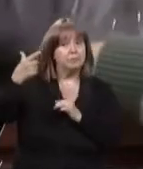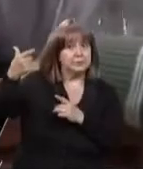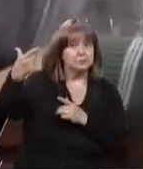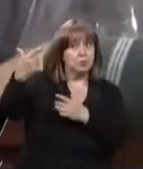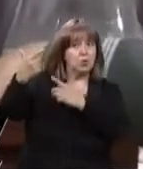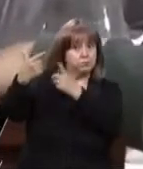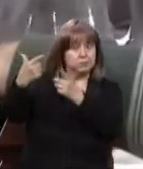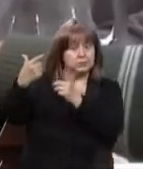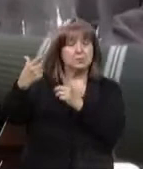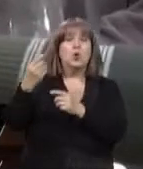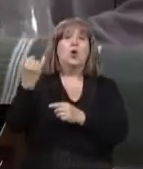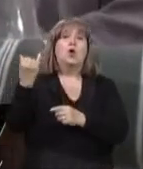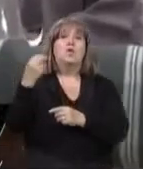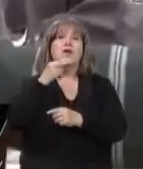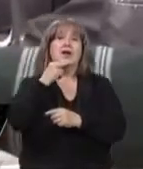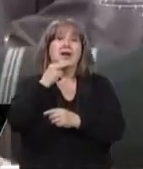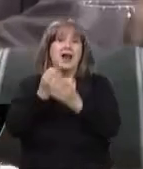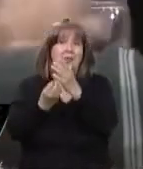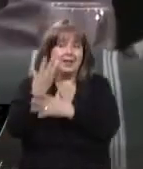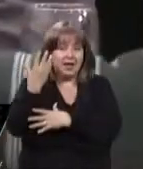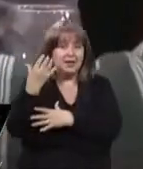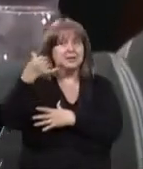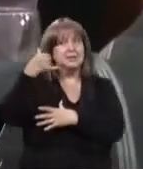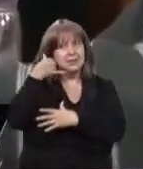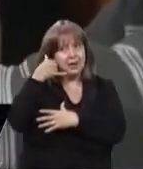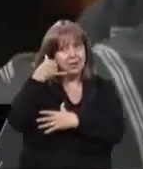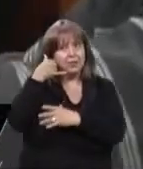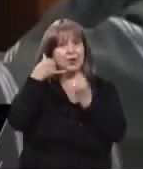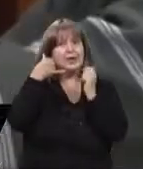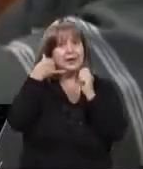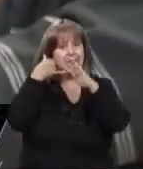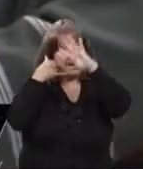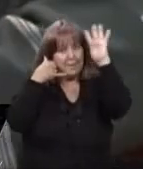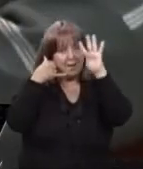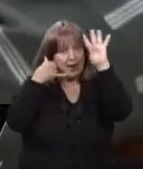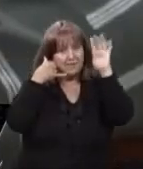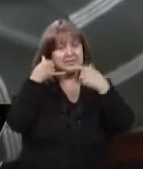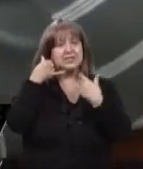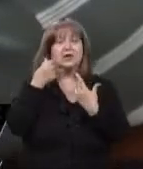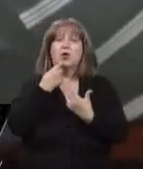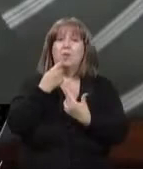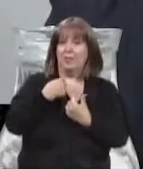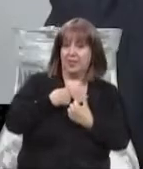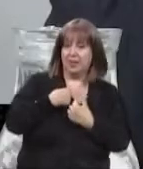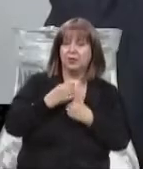de ese jueves, el viernes, tempranito me llamó, estuvimos hablando por teléfono y me dijo algo así como